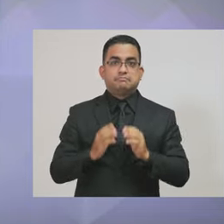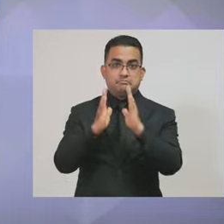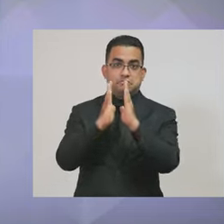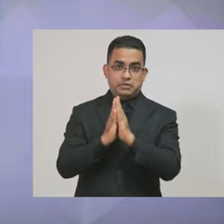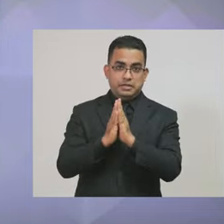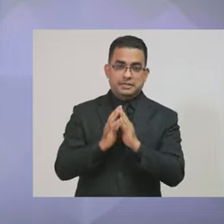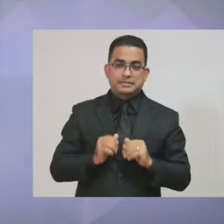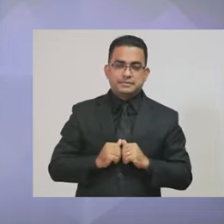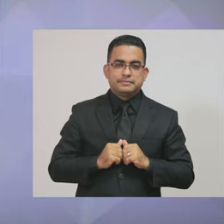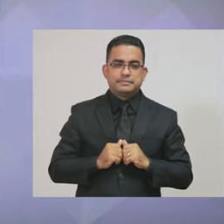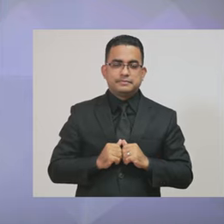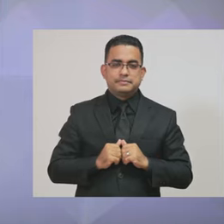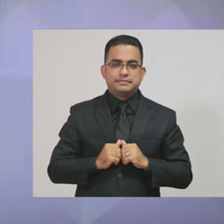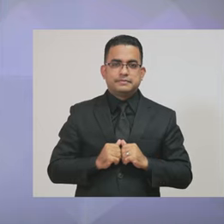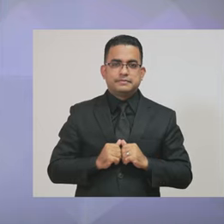graduación